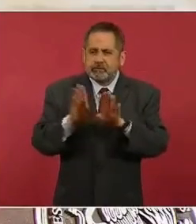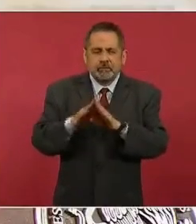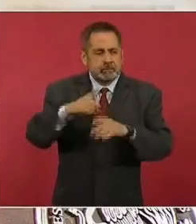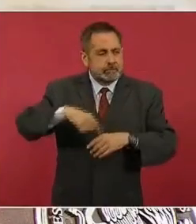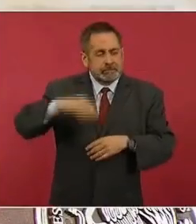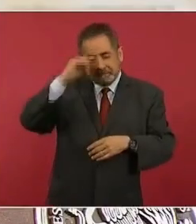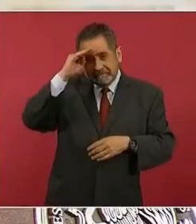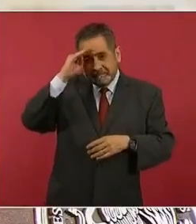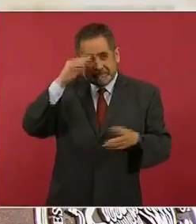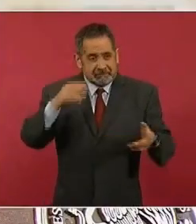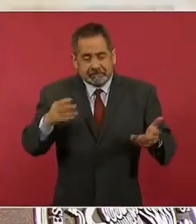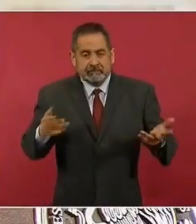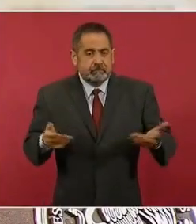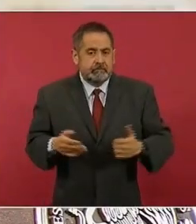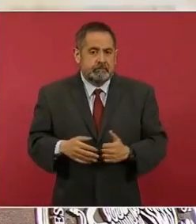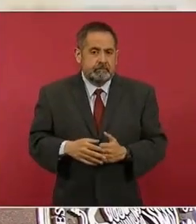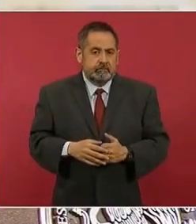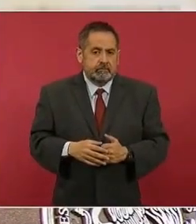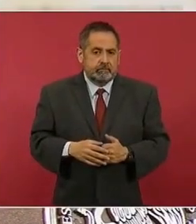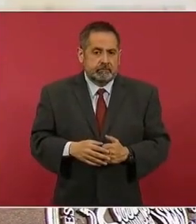pensar